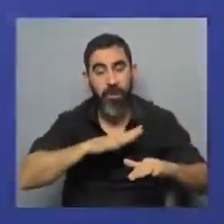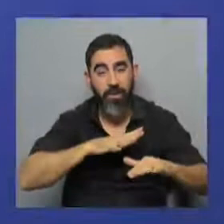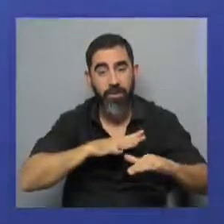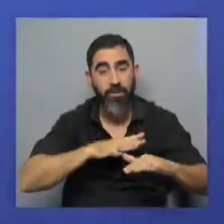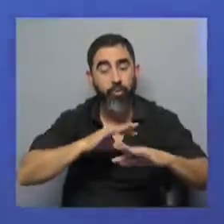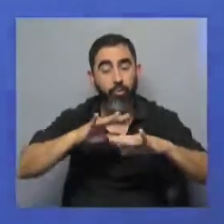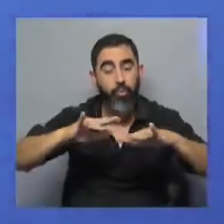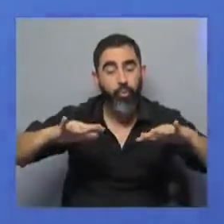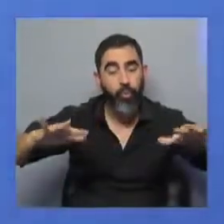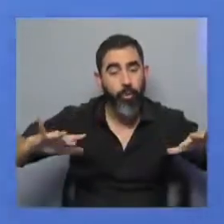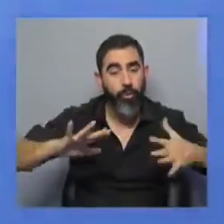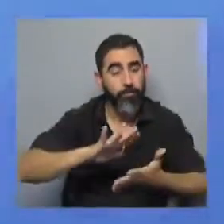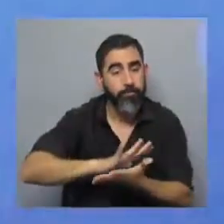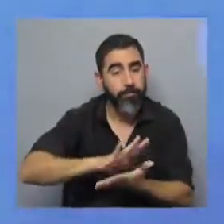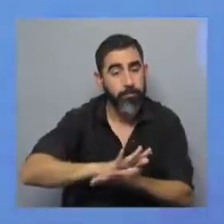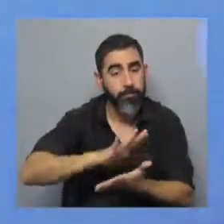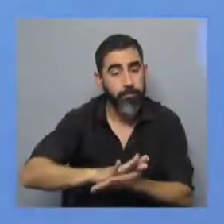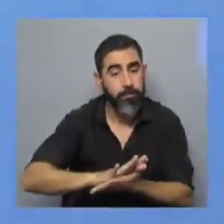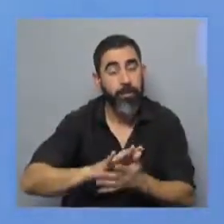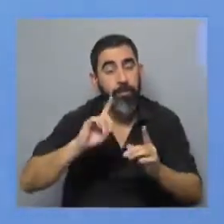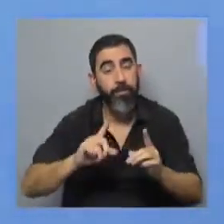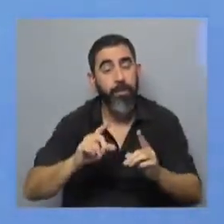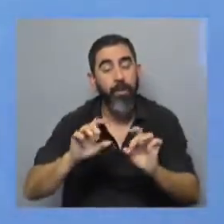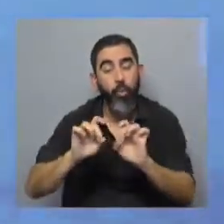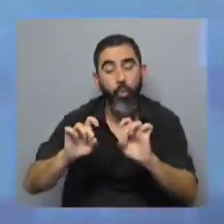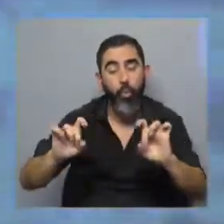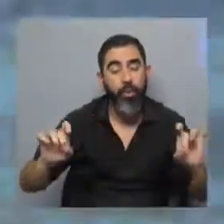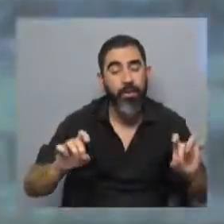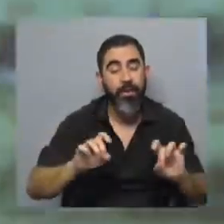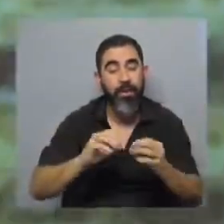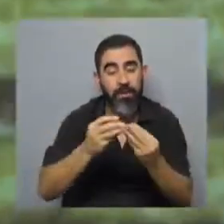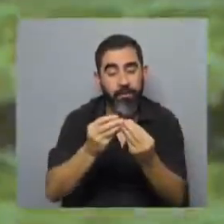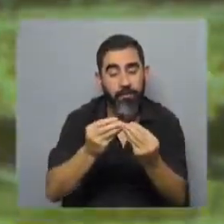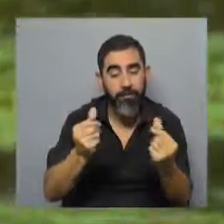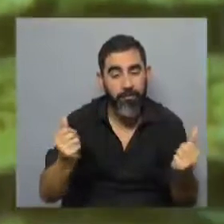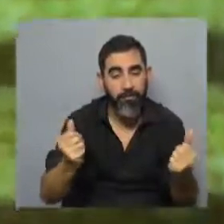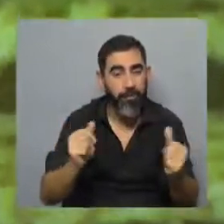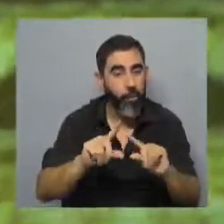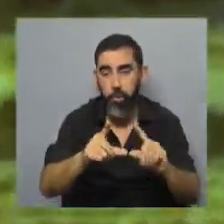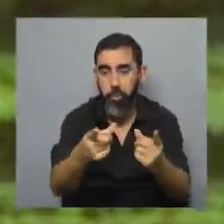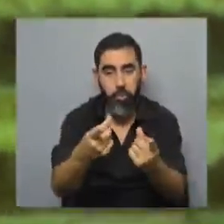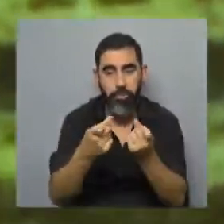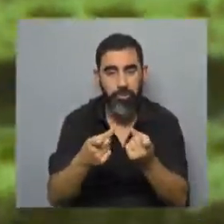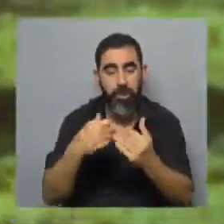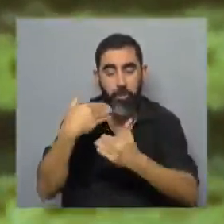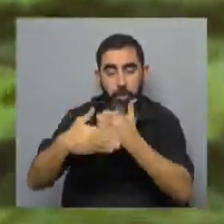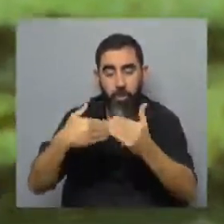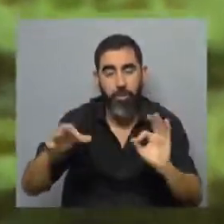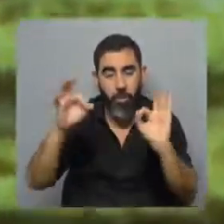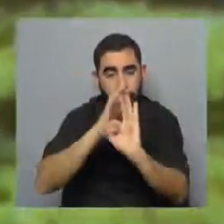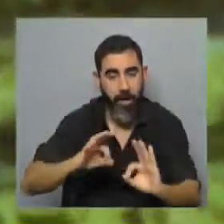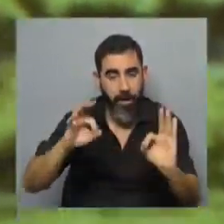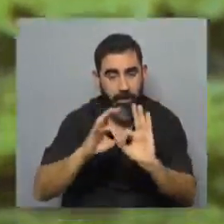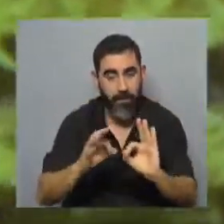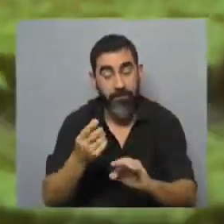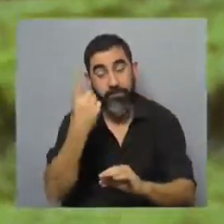de los suelos, una liberación de los nutrientes en la fase disuelta, sin necesidad de que haya proceso alguno de erosión.